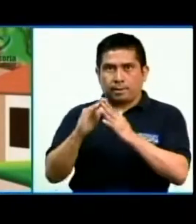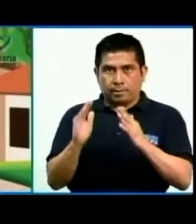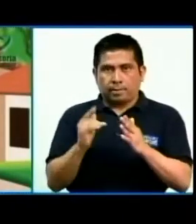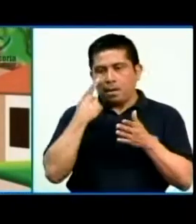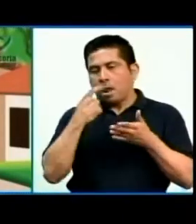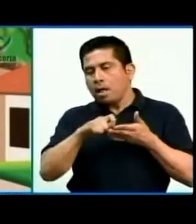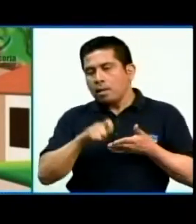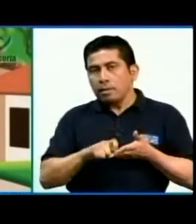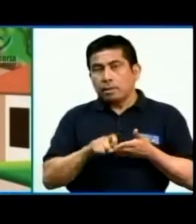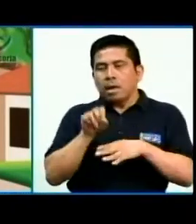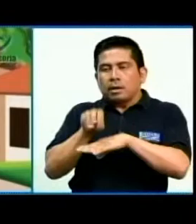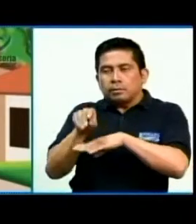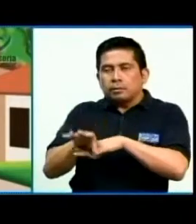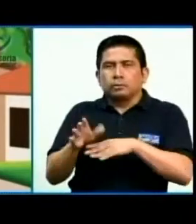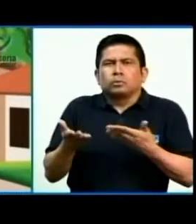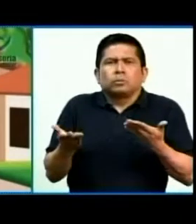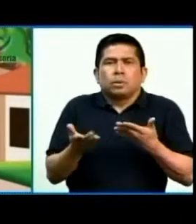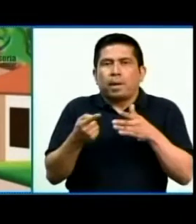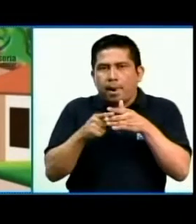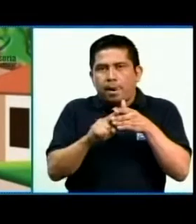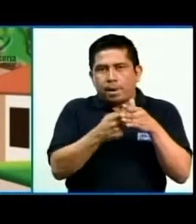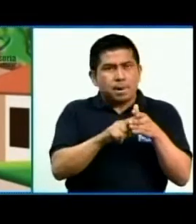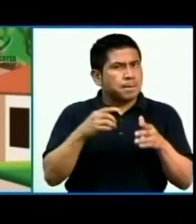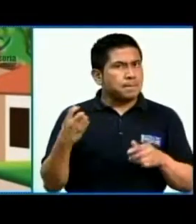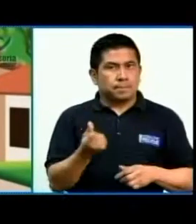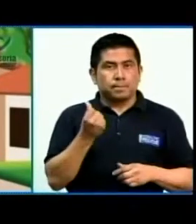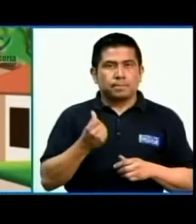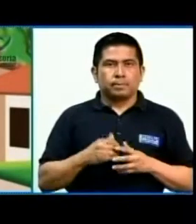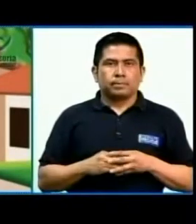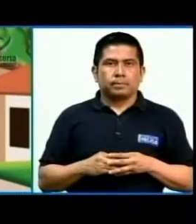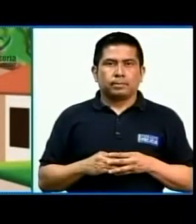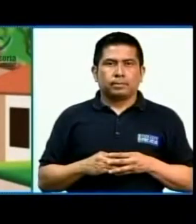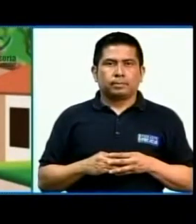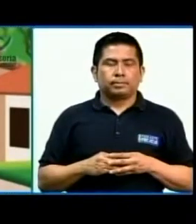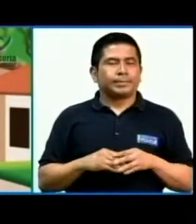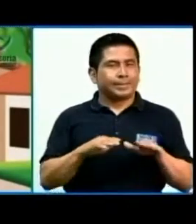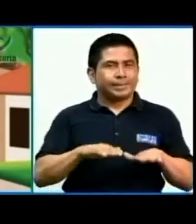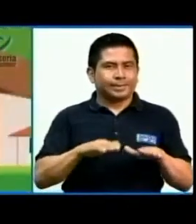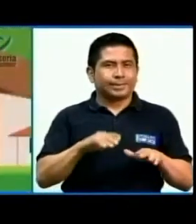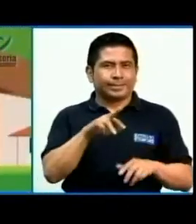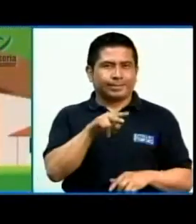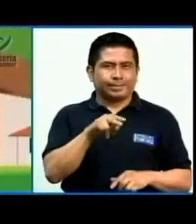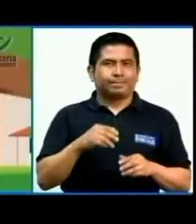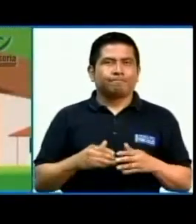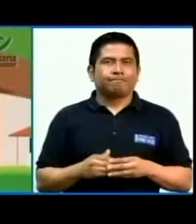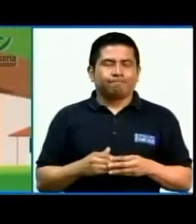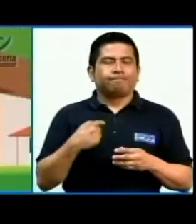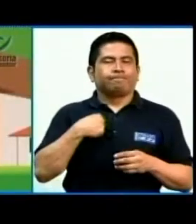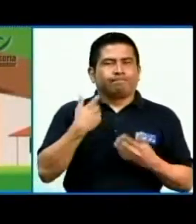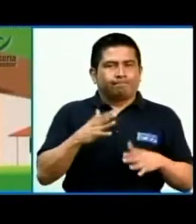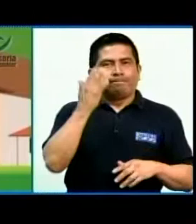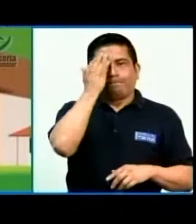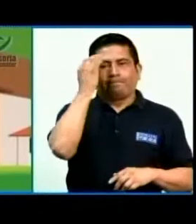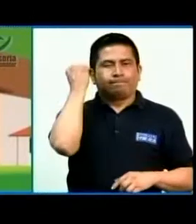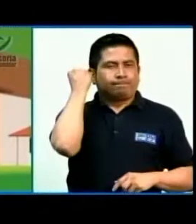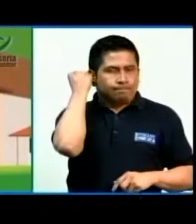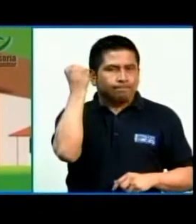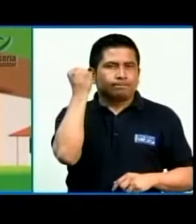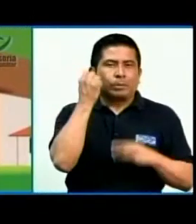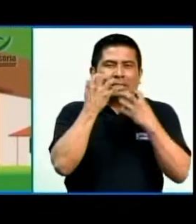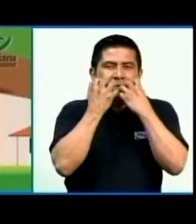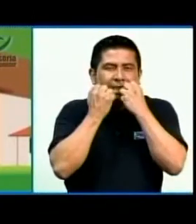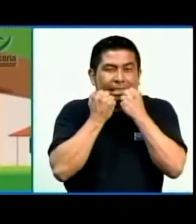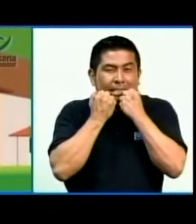realice una inspección en la vivienda y te oriente para que repares la fuga lo antes posible. Muchas gracias, Prudy. Ahora sé